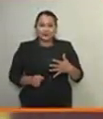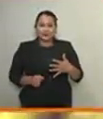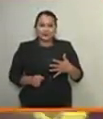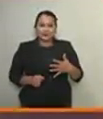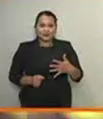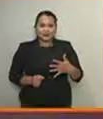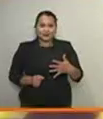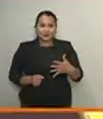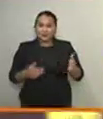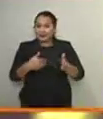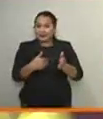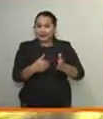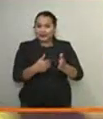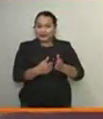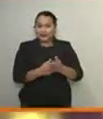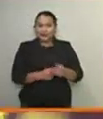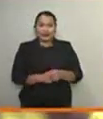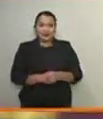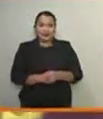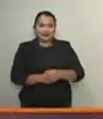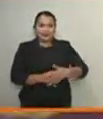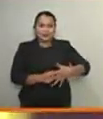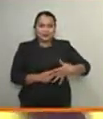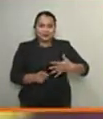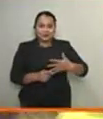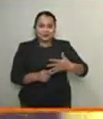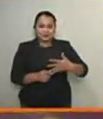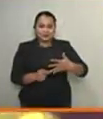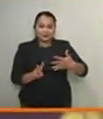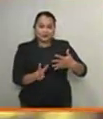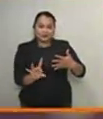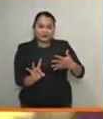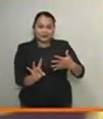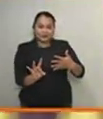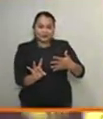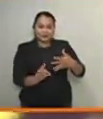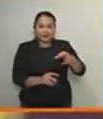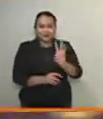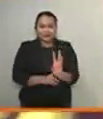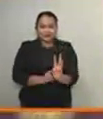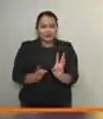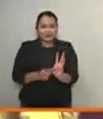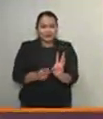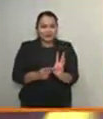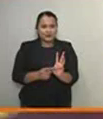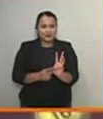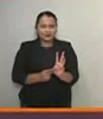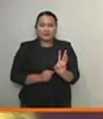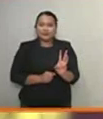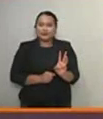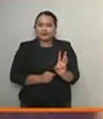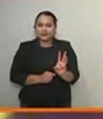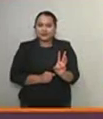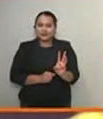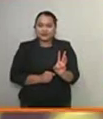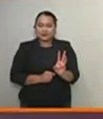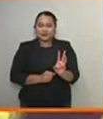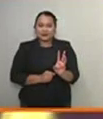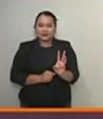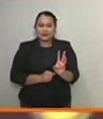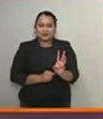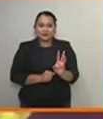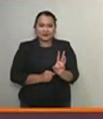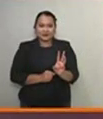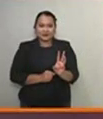Premio y cada vez más cerca. Y este es el 28, sexto y decisivo número ganador para nuestro Loto Super Premio. Y